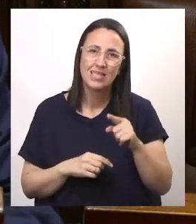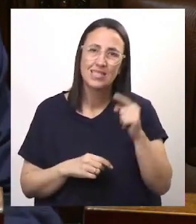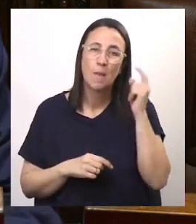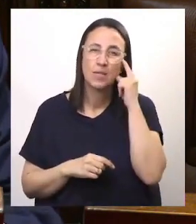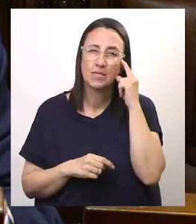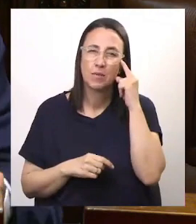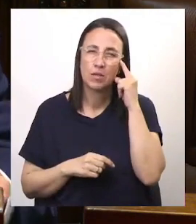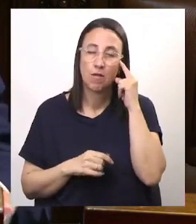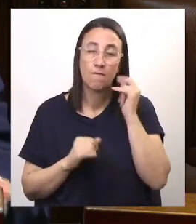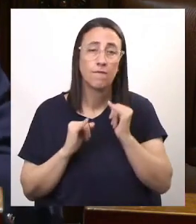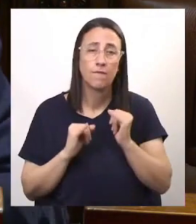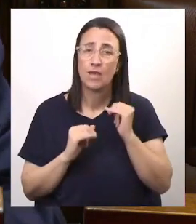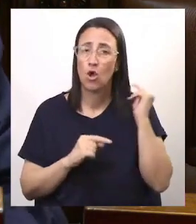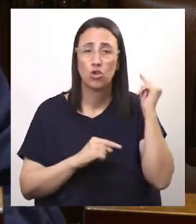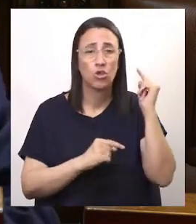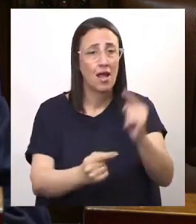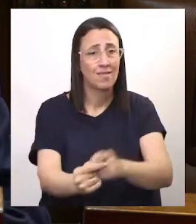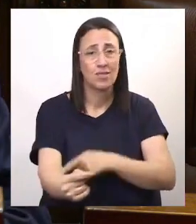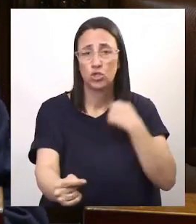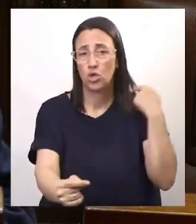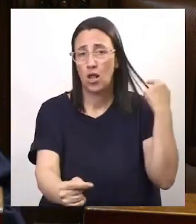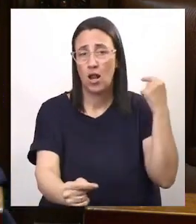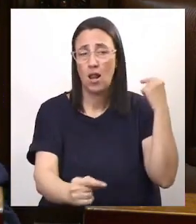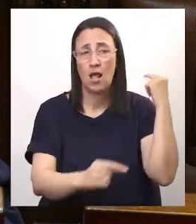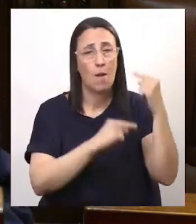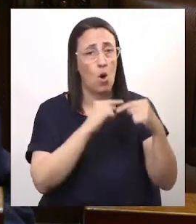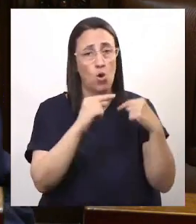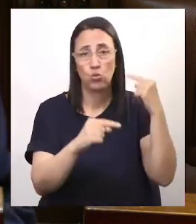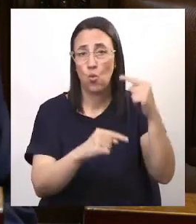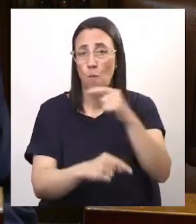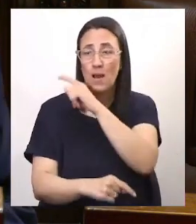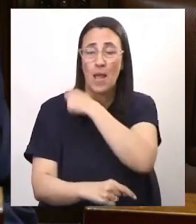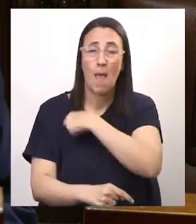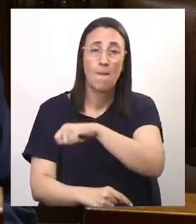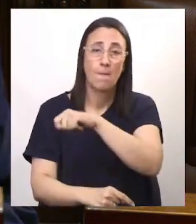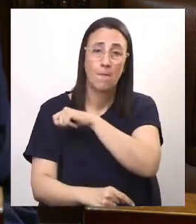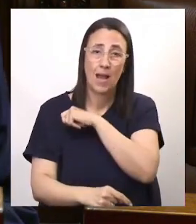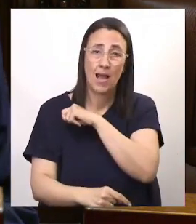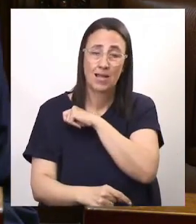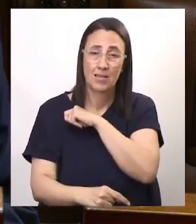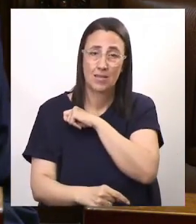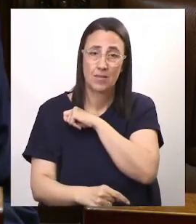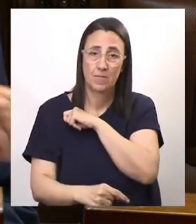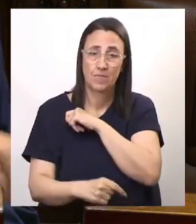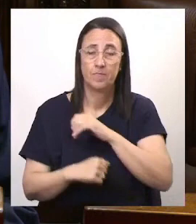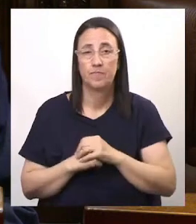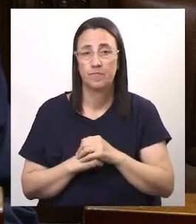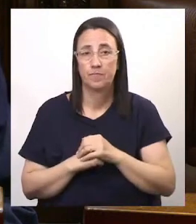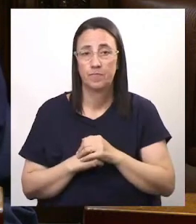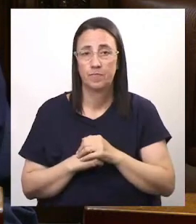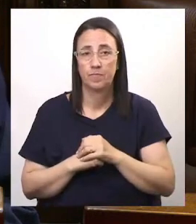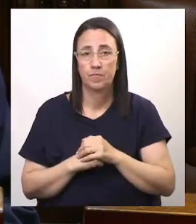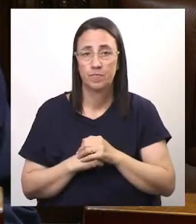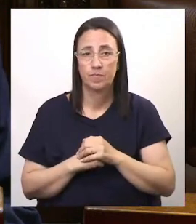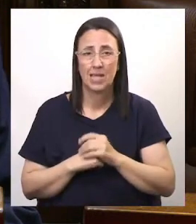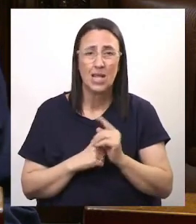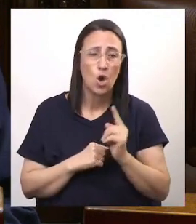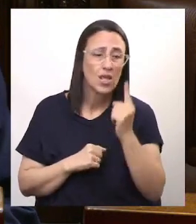pensamiento tradicional español el embrión del pensamiento democrático.